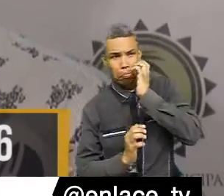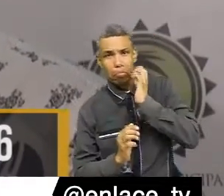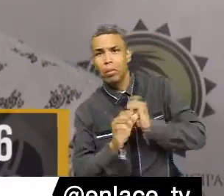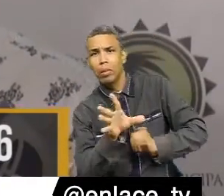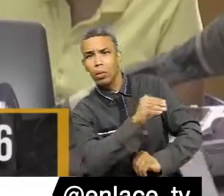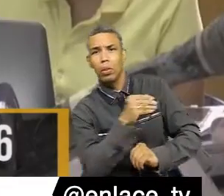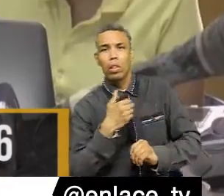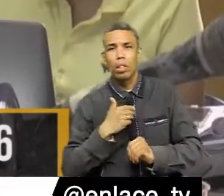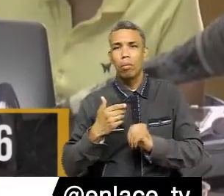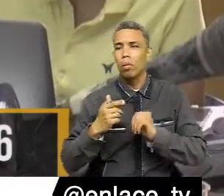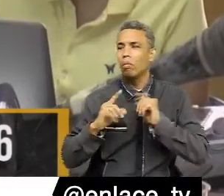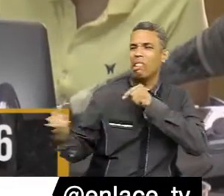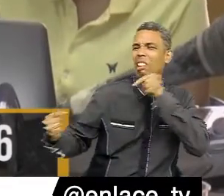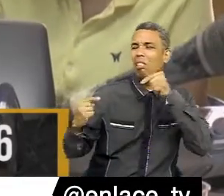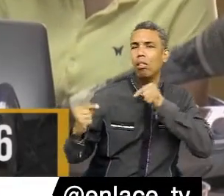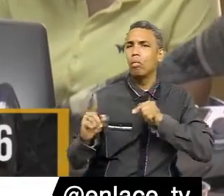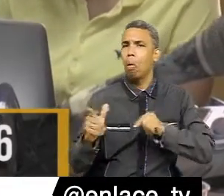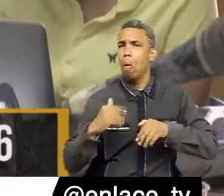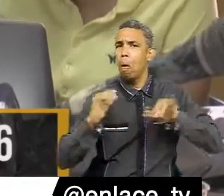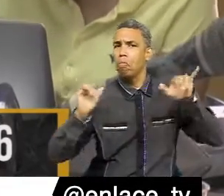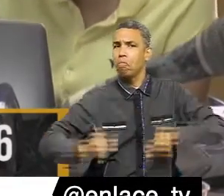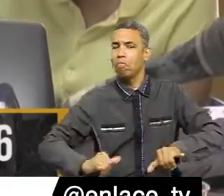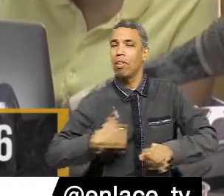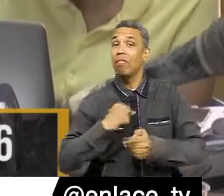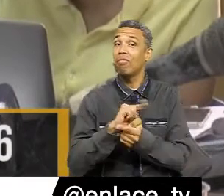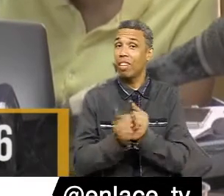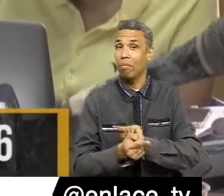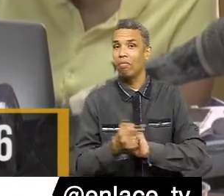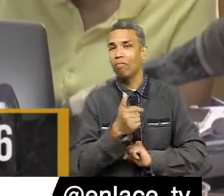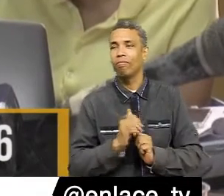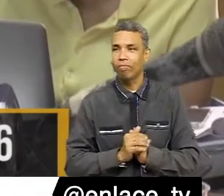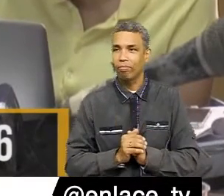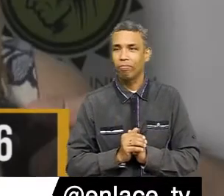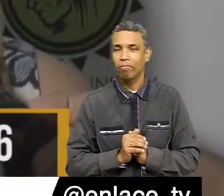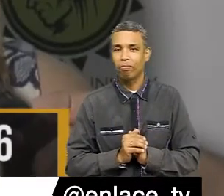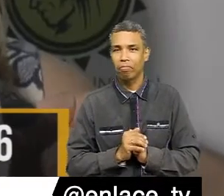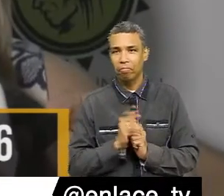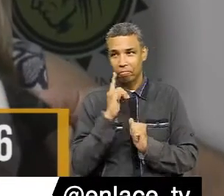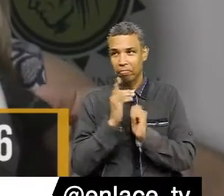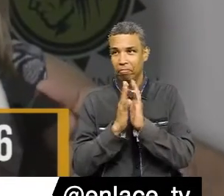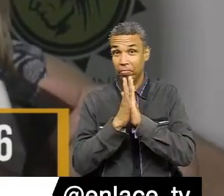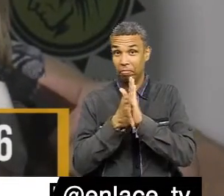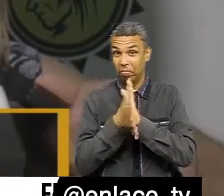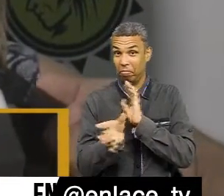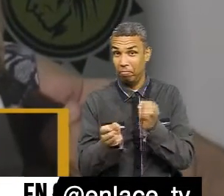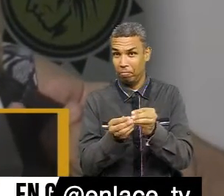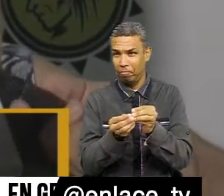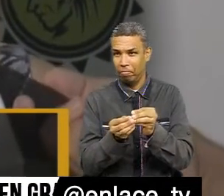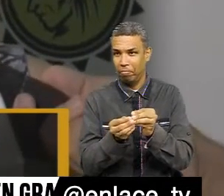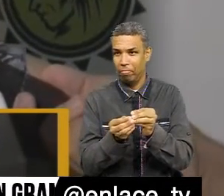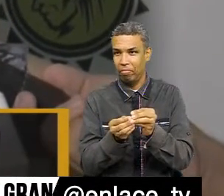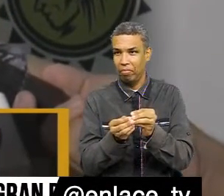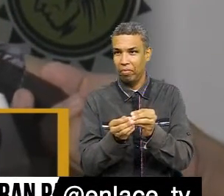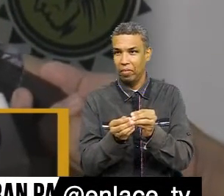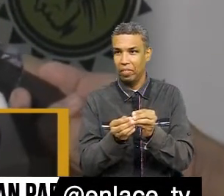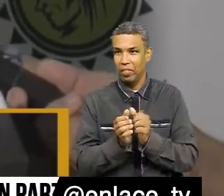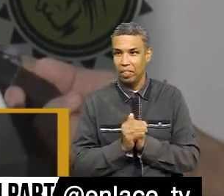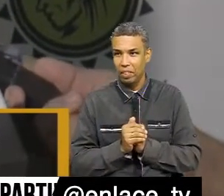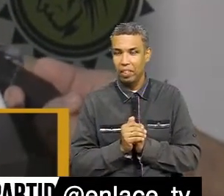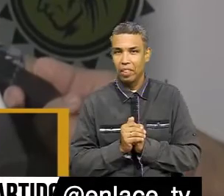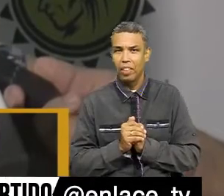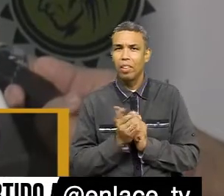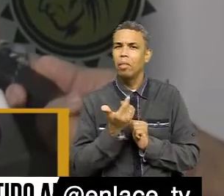seguir peleando. La jefe de la Oficina Asesora Jurídica aplaudió la aprobación de este debate. Considero que es muy importante que los corporados hayan